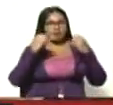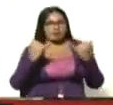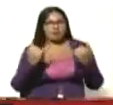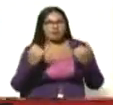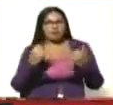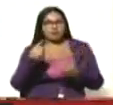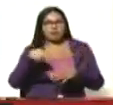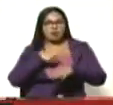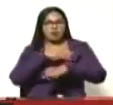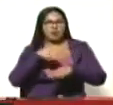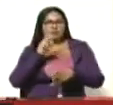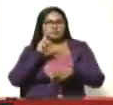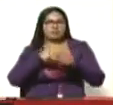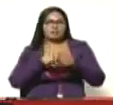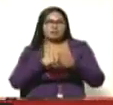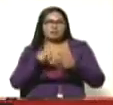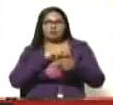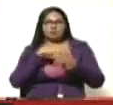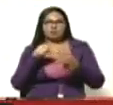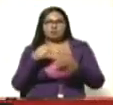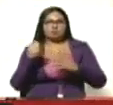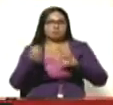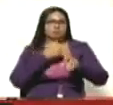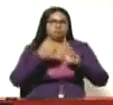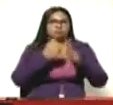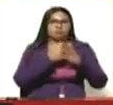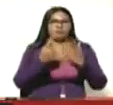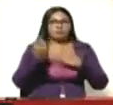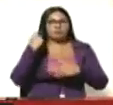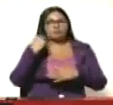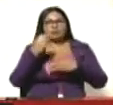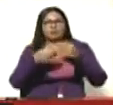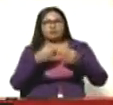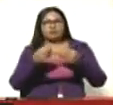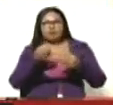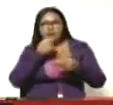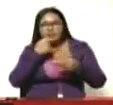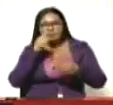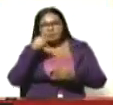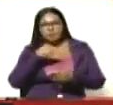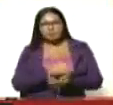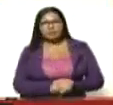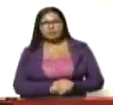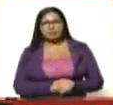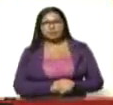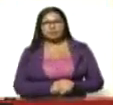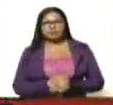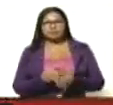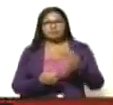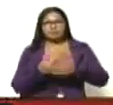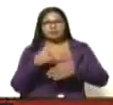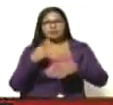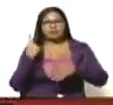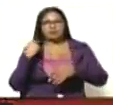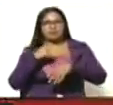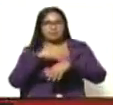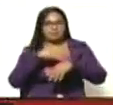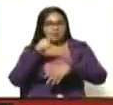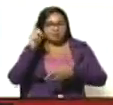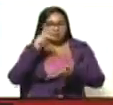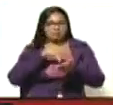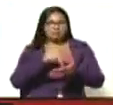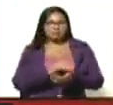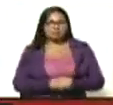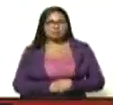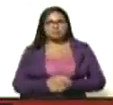hora aquí sentados y nosotros los saboteamos y nos fuimos afuera a hacer una cosa muy bonita también, pero tienen más tiempo del que han debido estar aquí ustedes.